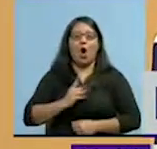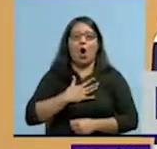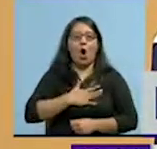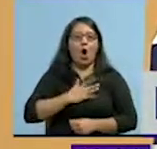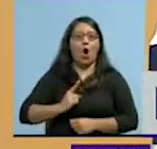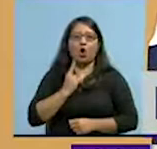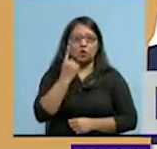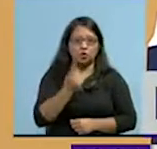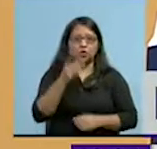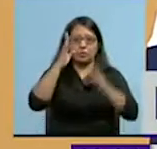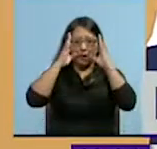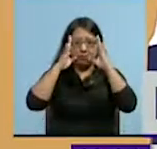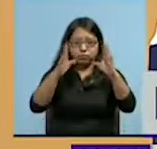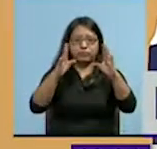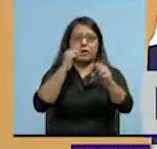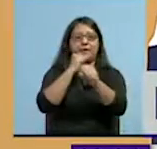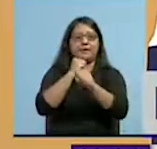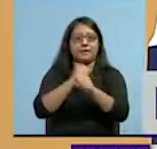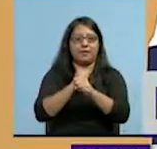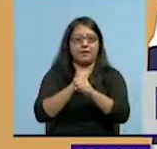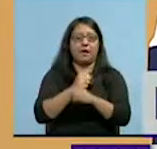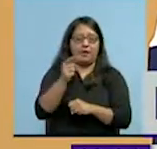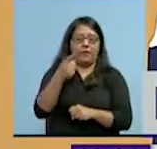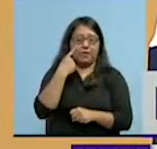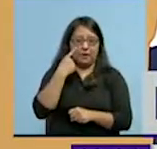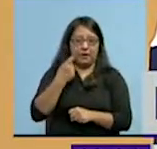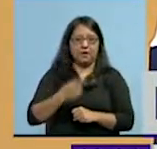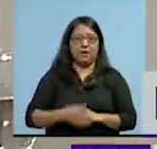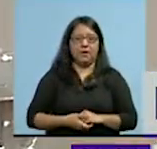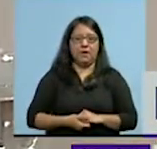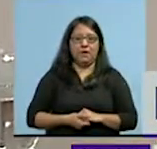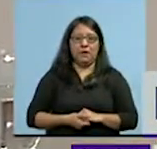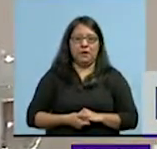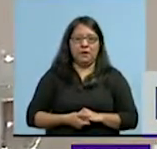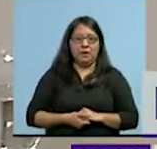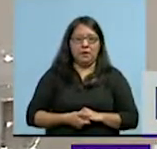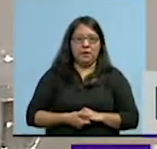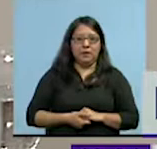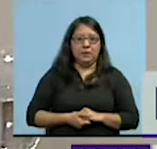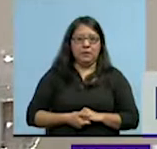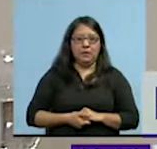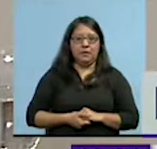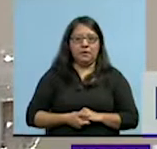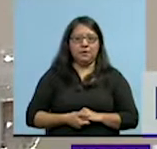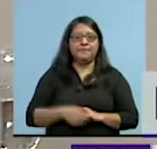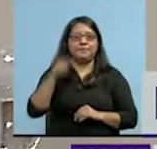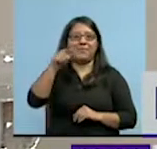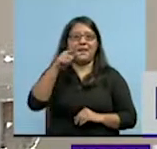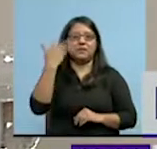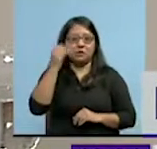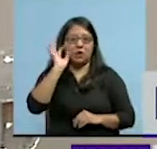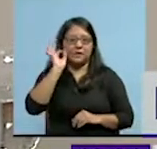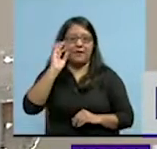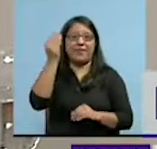lo de la cobertura y viste cómo es bueno cuando marcamos esto desde el partido con la cobertura en